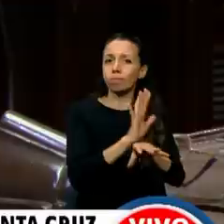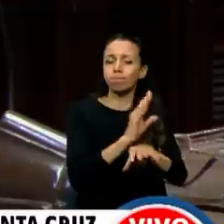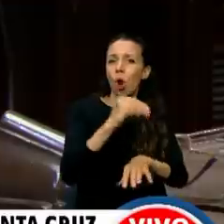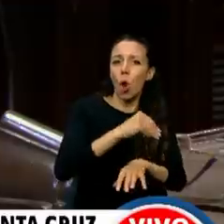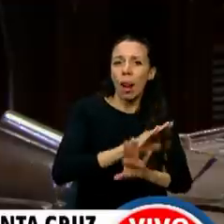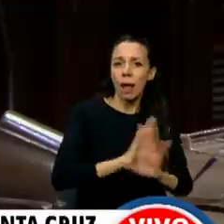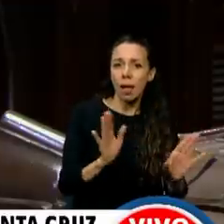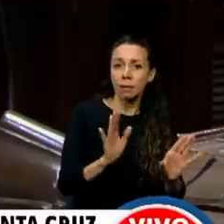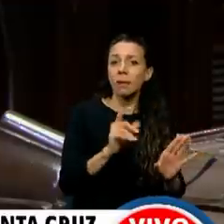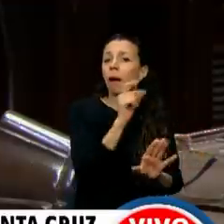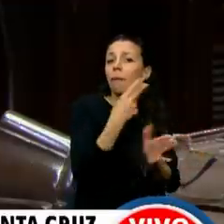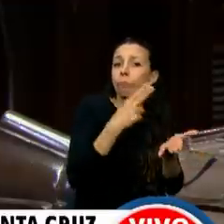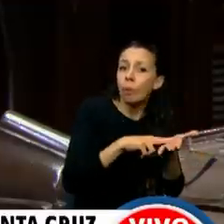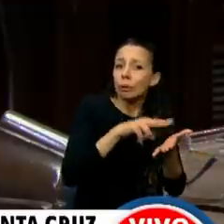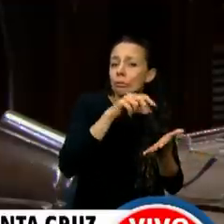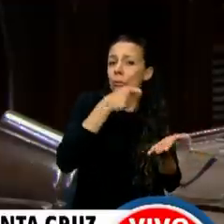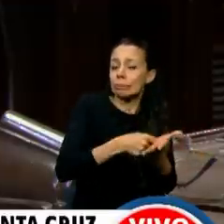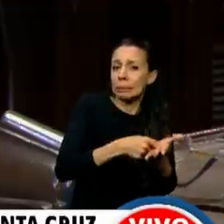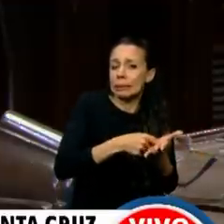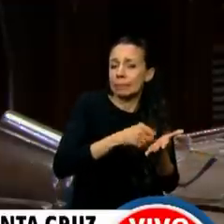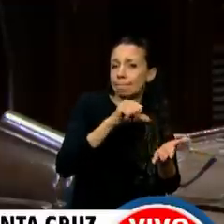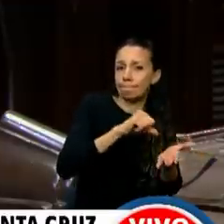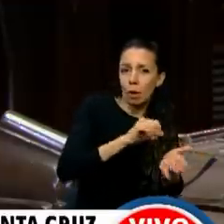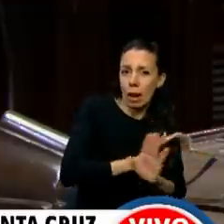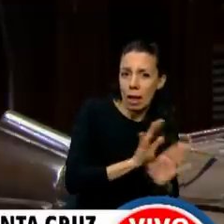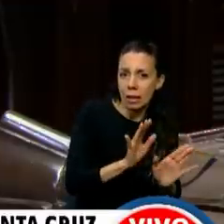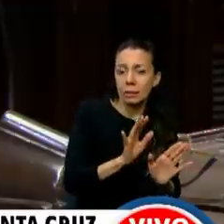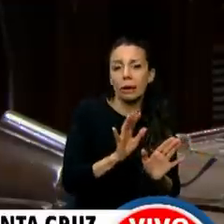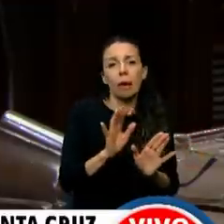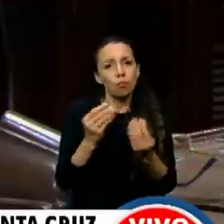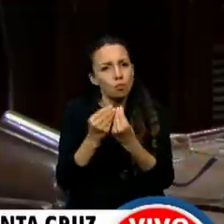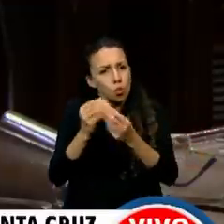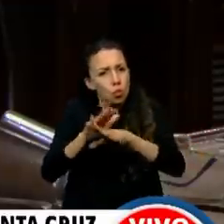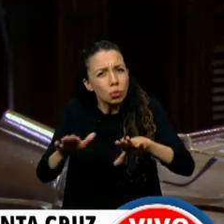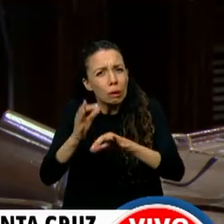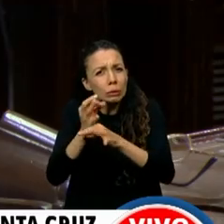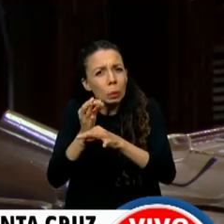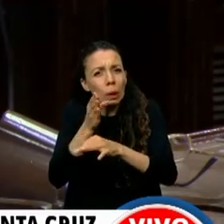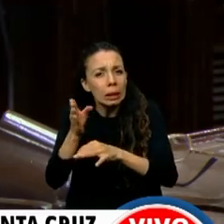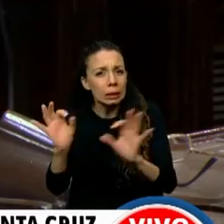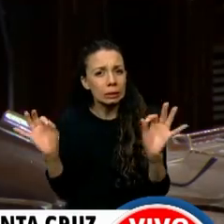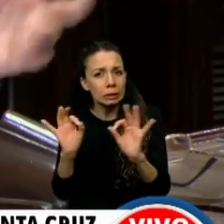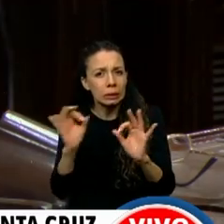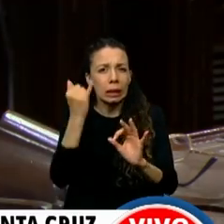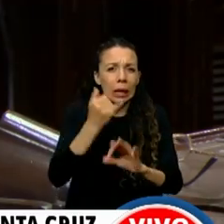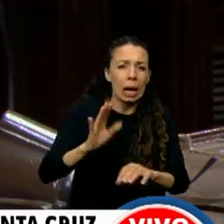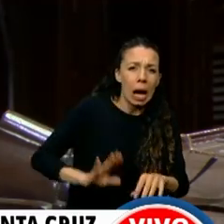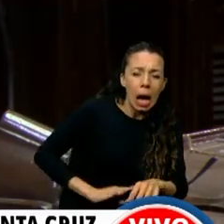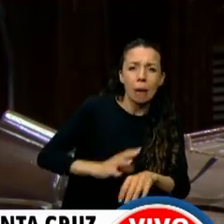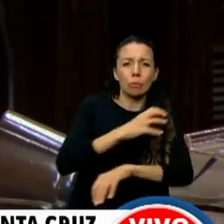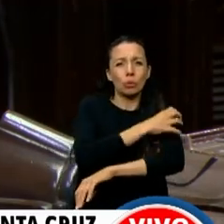no puede pagar sus impuestos muchos pibes no van a la escuela hay hambre y pobreza frío